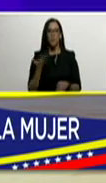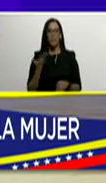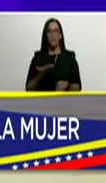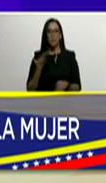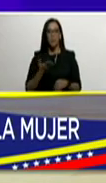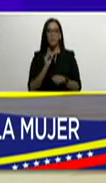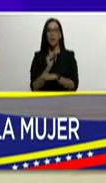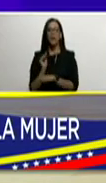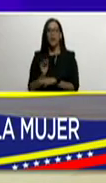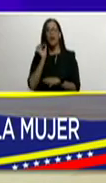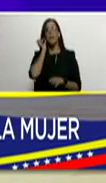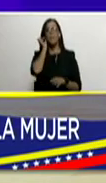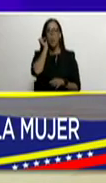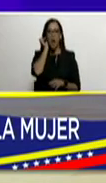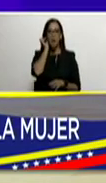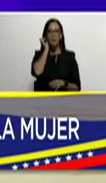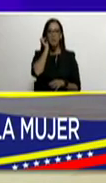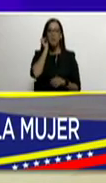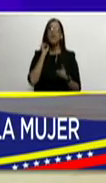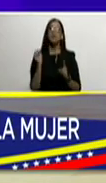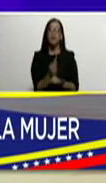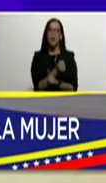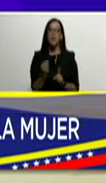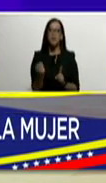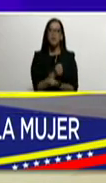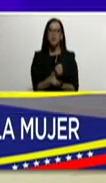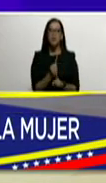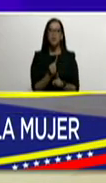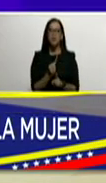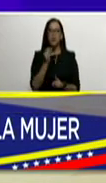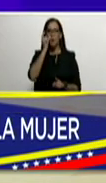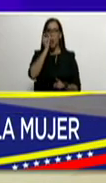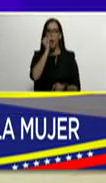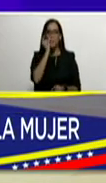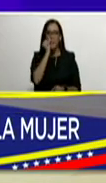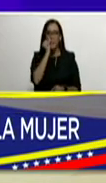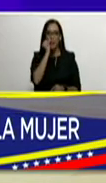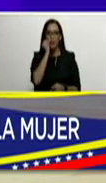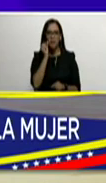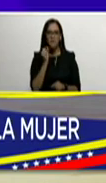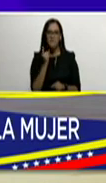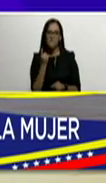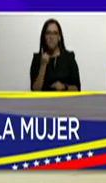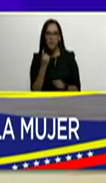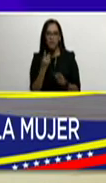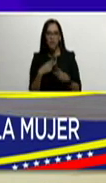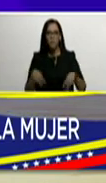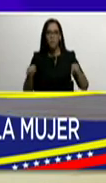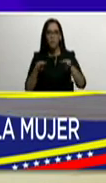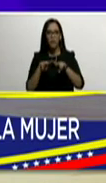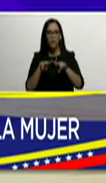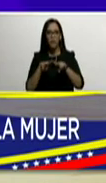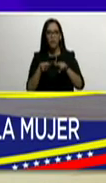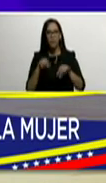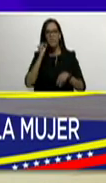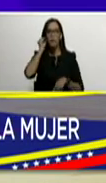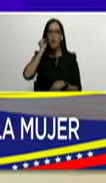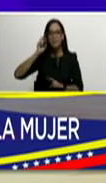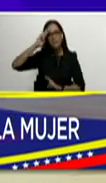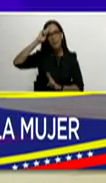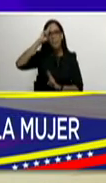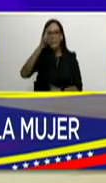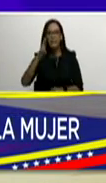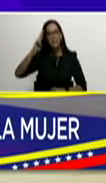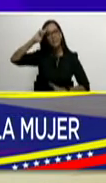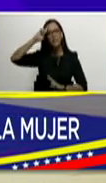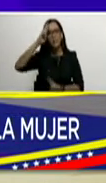para proteger a las mujeres de la violencia vil, inmoral, porque la mujer se